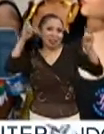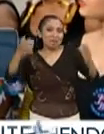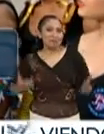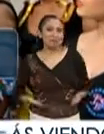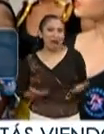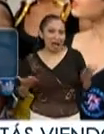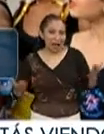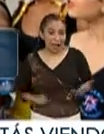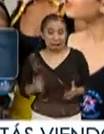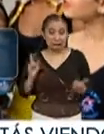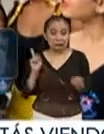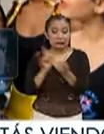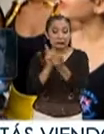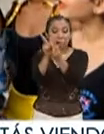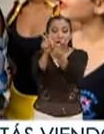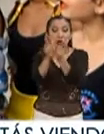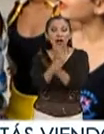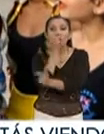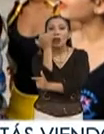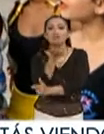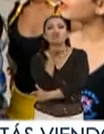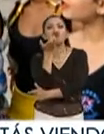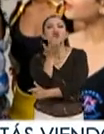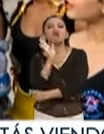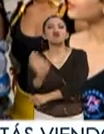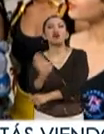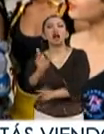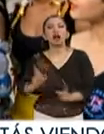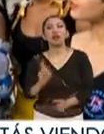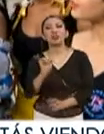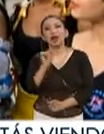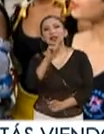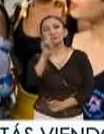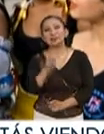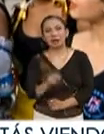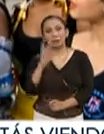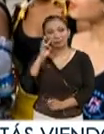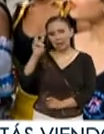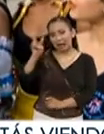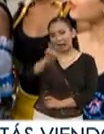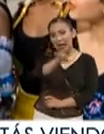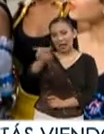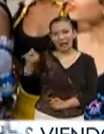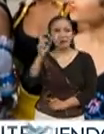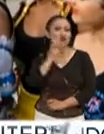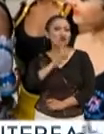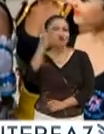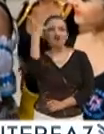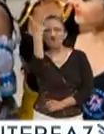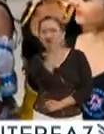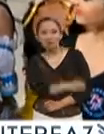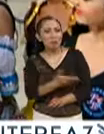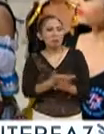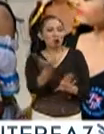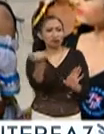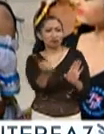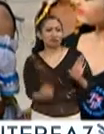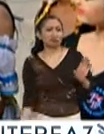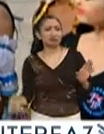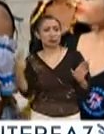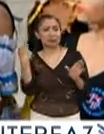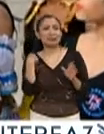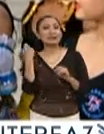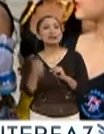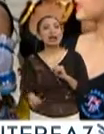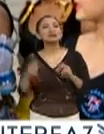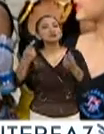baile. Nos encontramos con una escuela tradicional de danza, como pueden ver, jóvenes hermosas, jóvenes muy talentosas dentro de lo